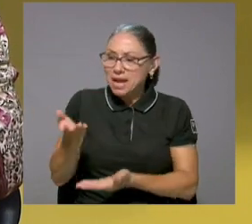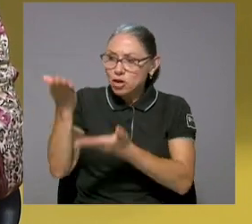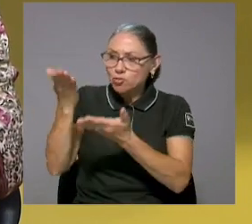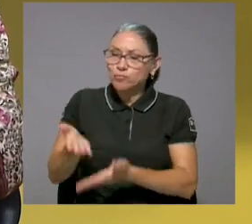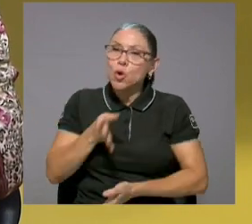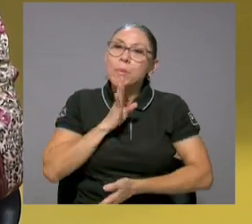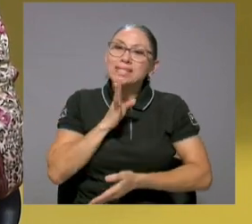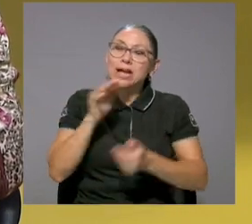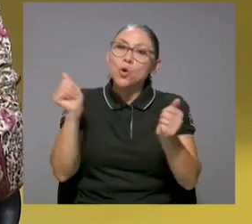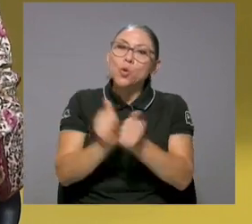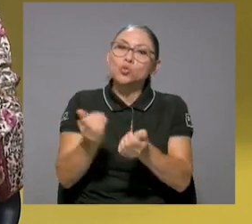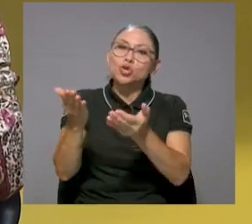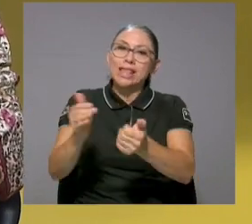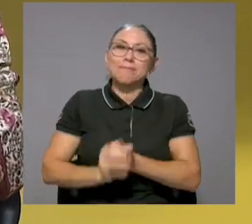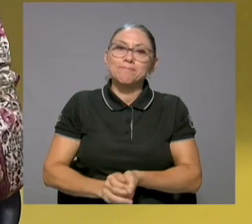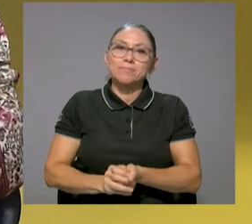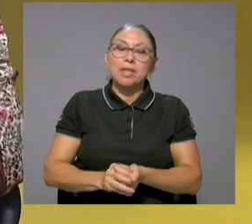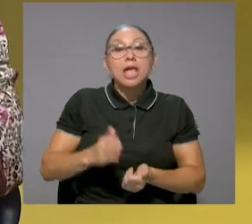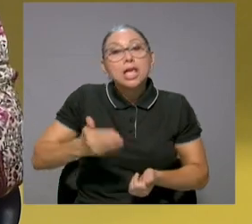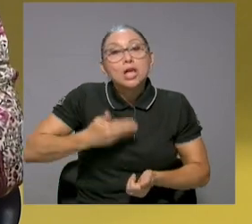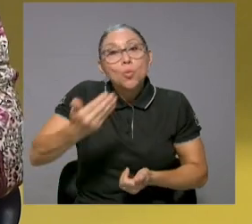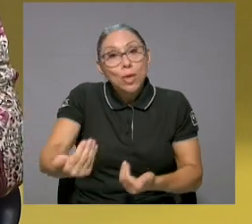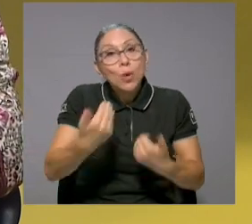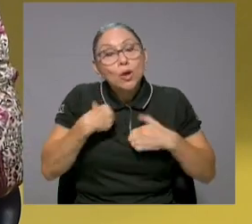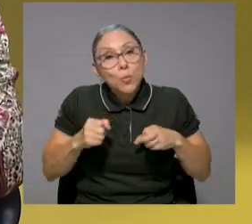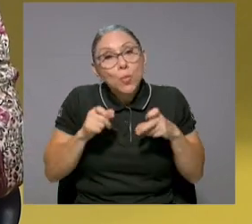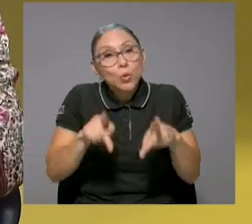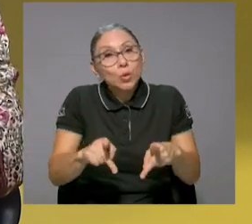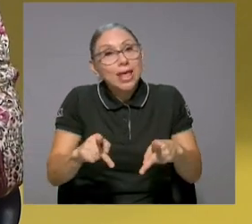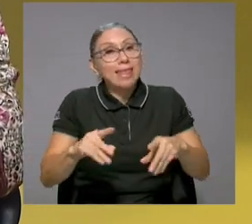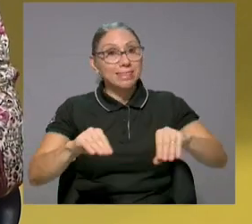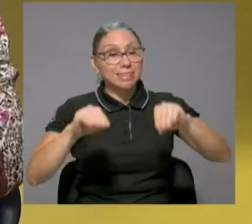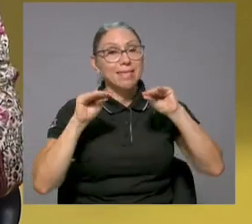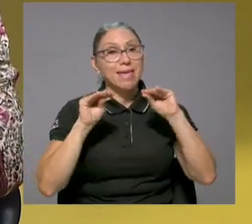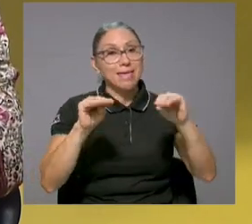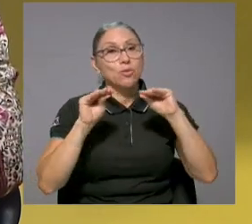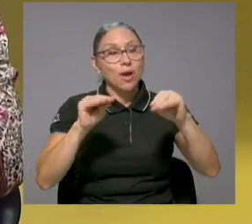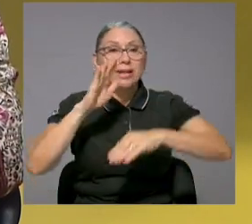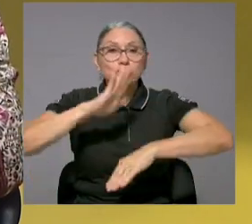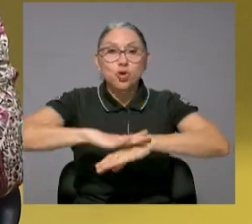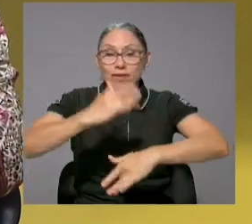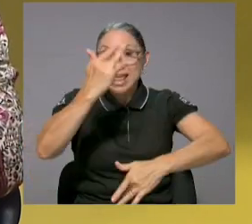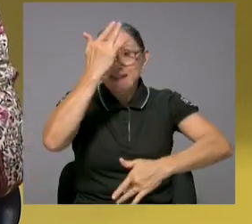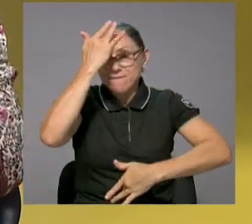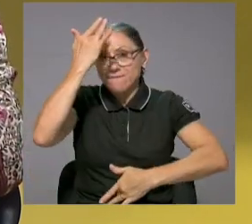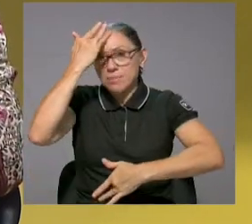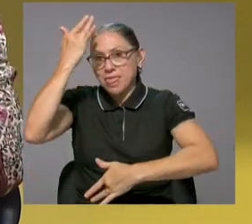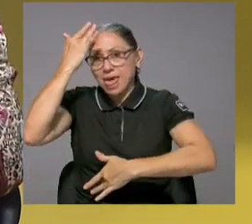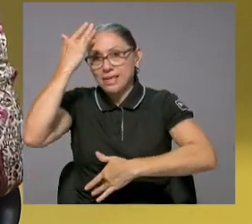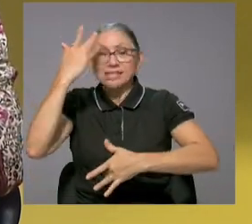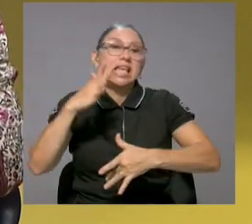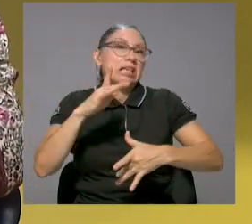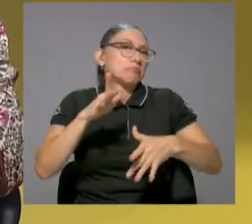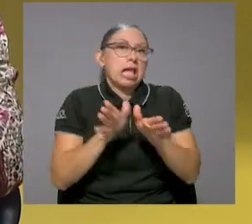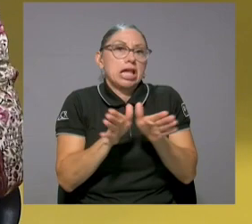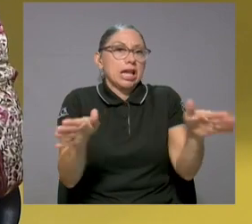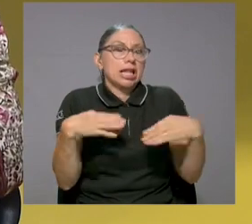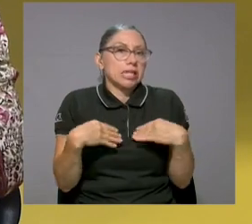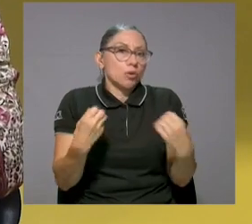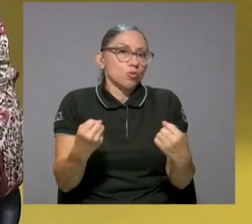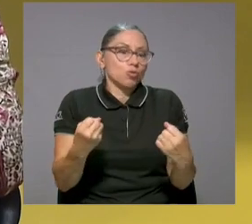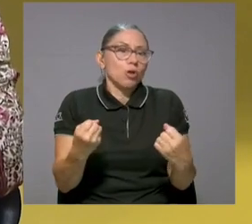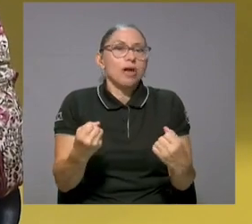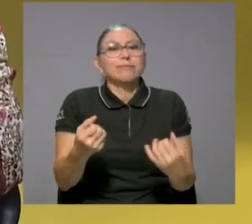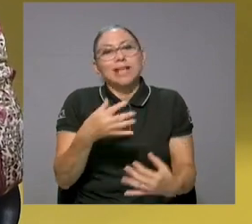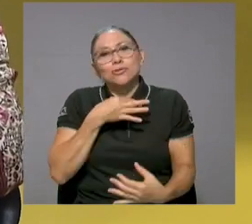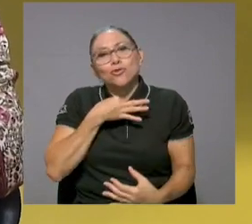con usted, y cuando se nos da el espacio para educar sobre enfermedades y salud en general, pues es todo un placer